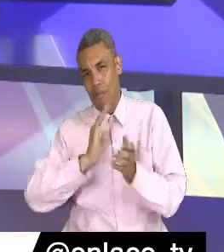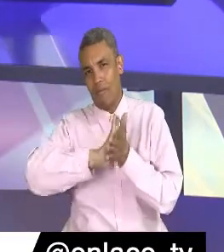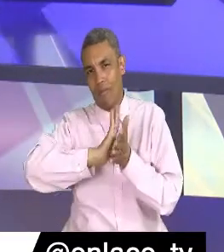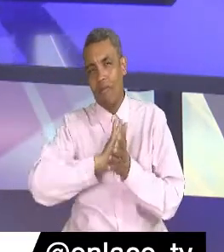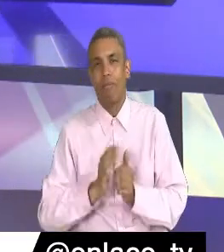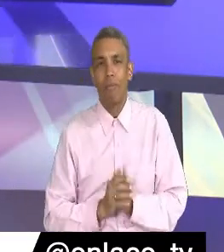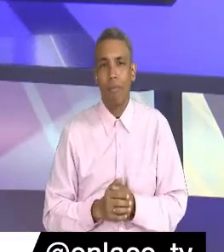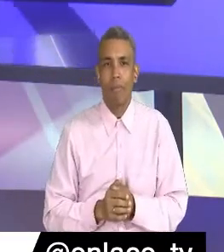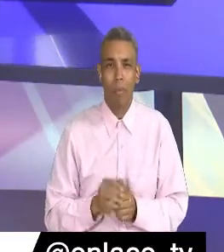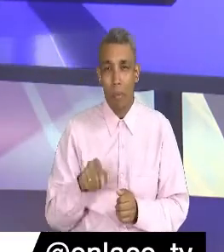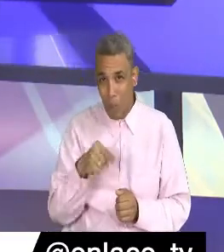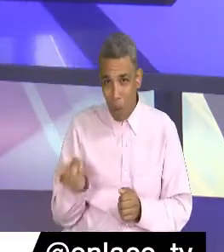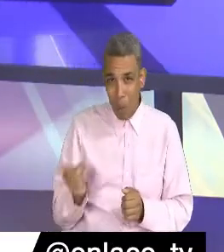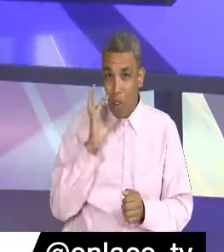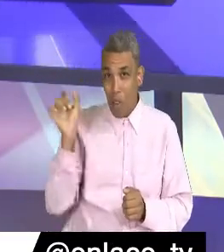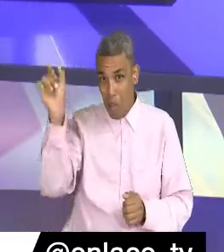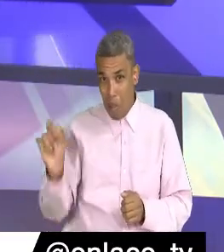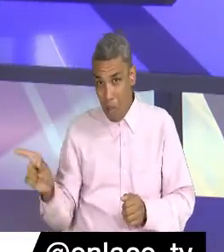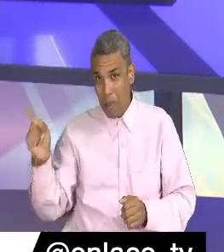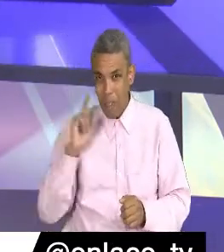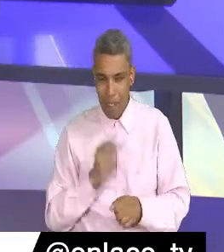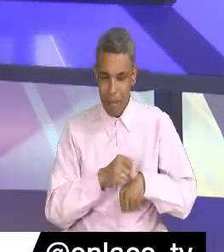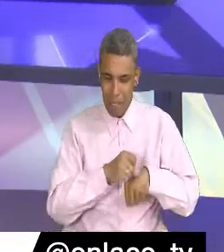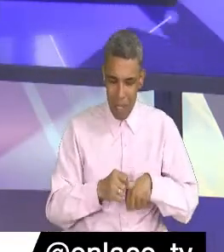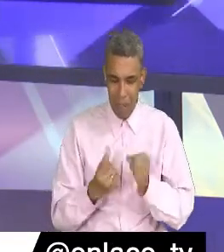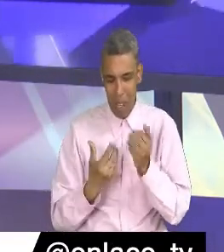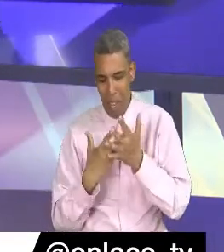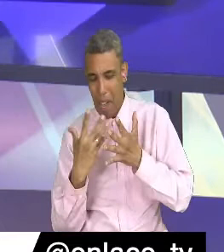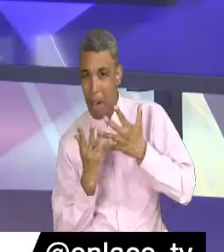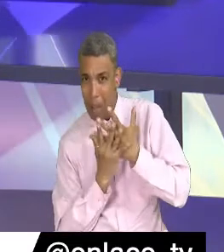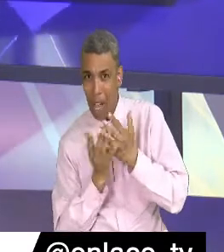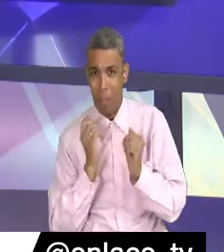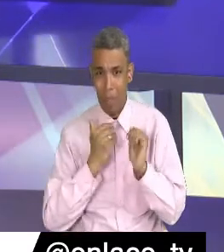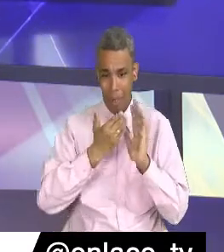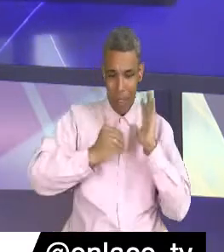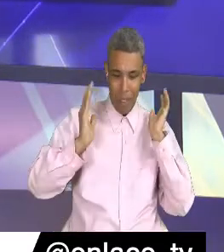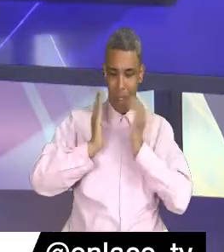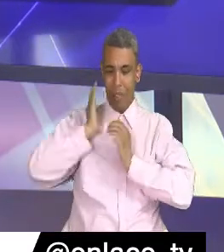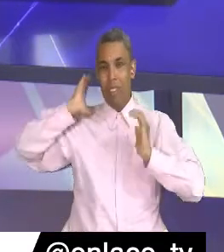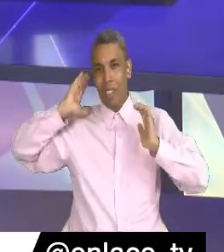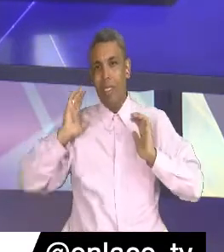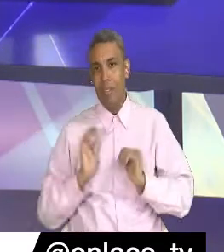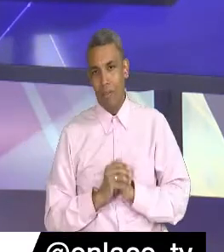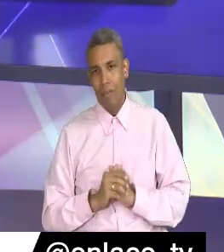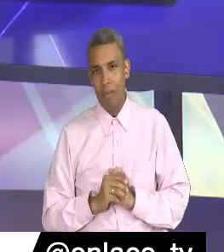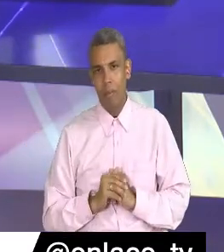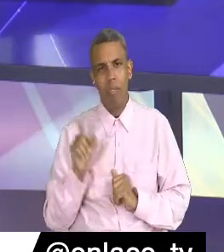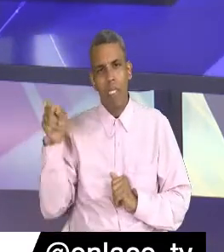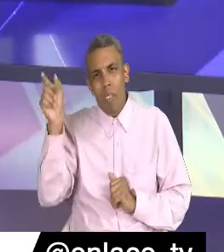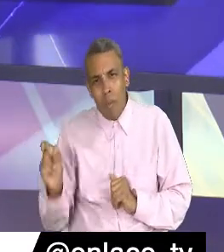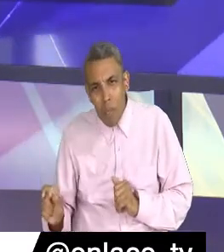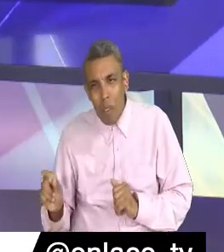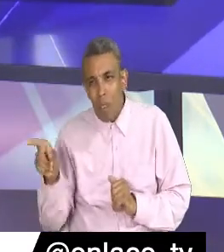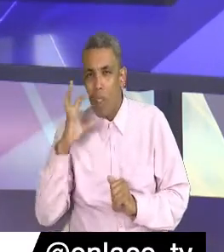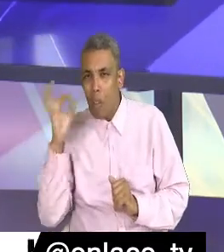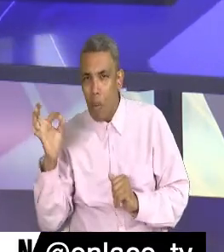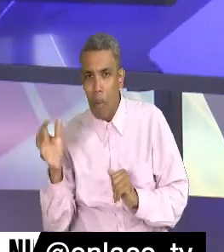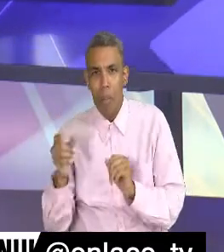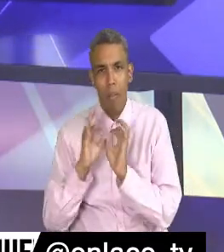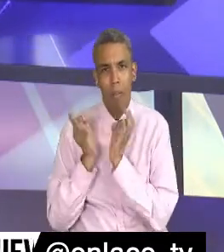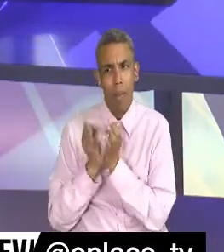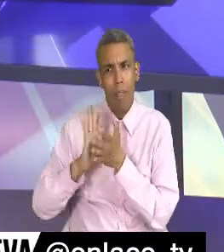sometida a una cirugía en una de sus manos. Quedamos atentos a la versión de los familiares de la víctima para darle equilibrio a la información. De otra